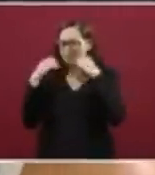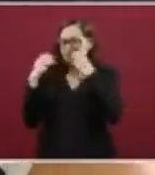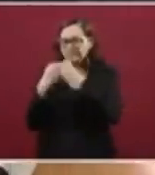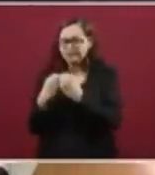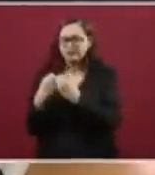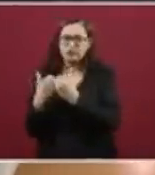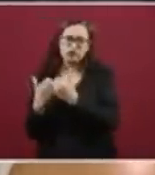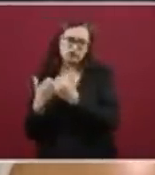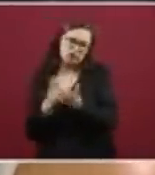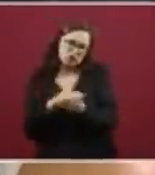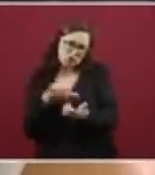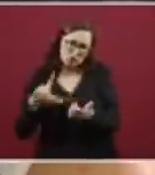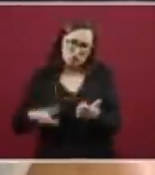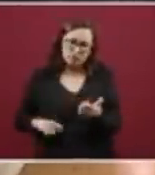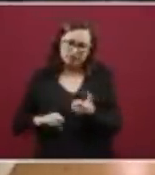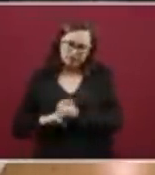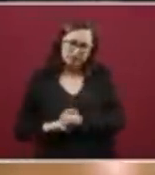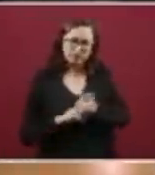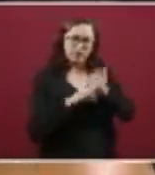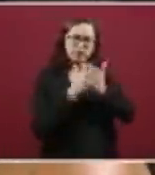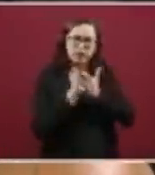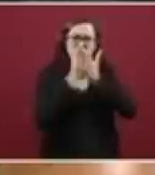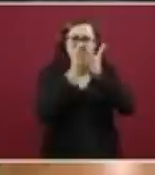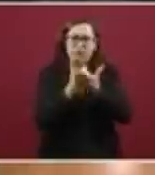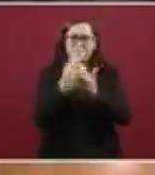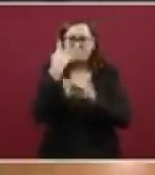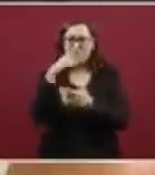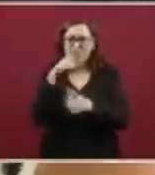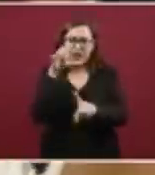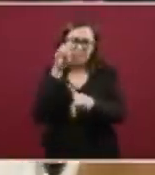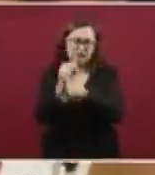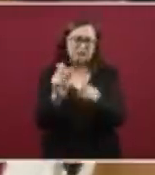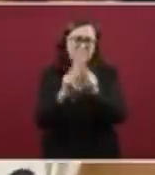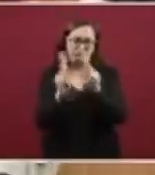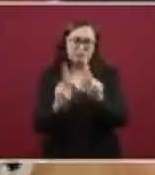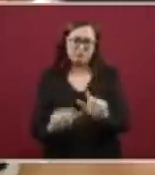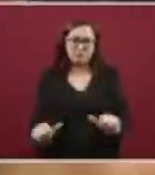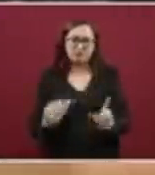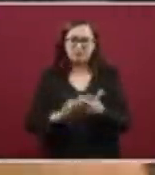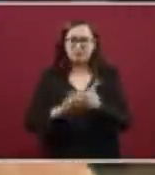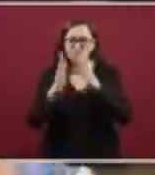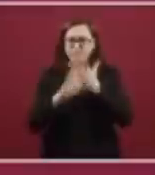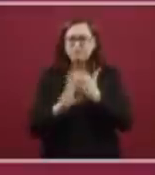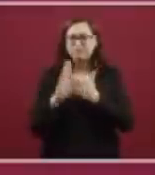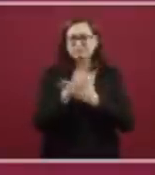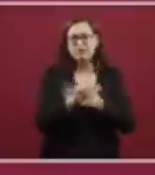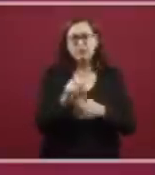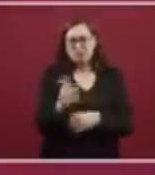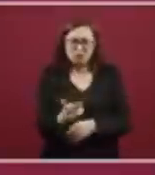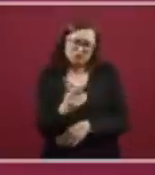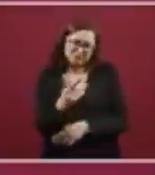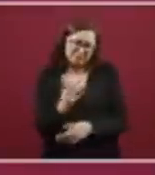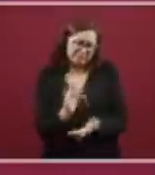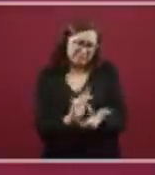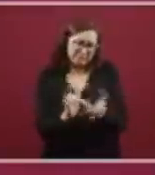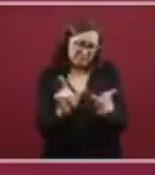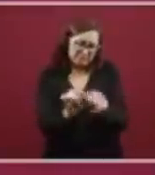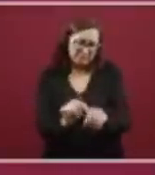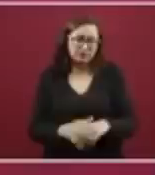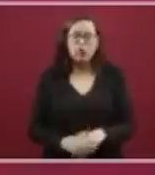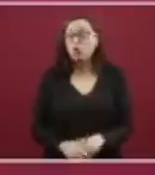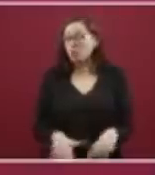al gobierno en el esfuerzo de la paz y contra la violencia. Entonces, esa es la pregunta. Gracias. Es muy buena la